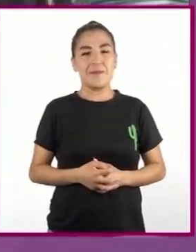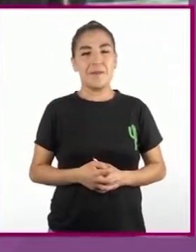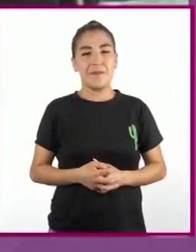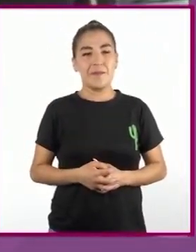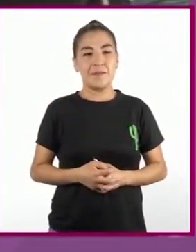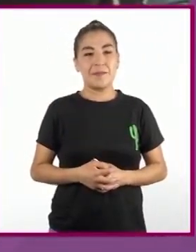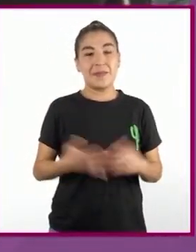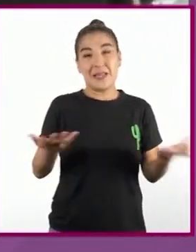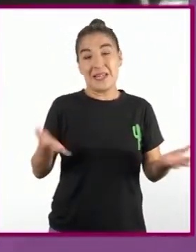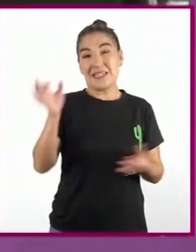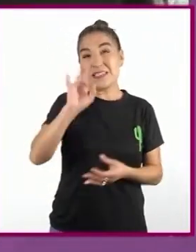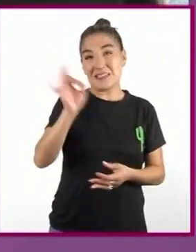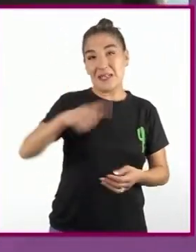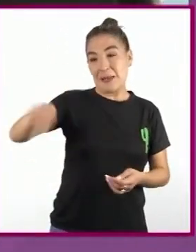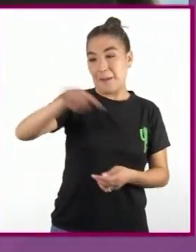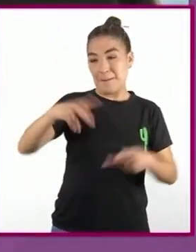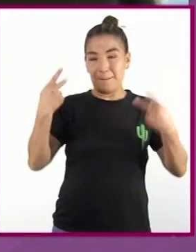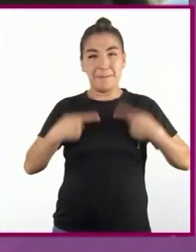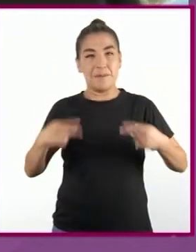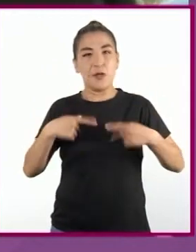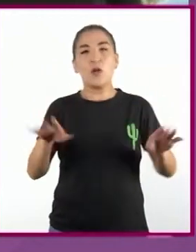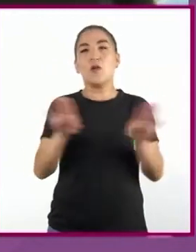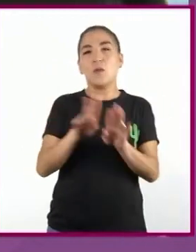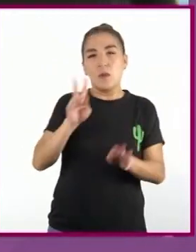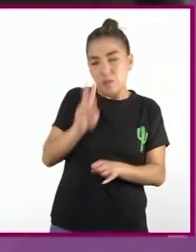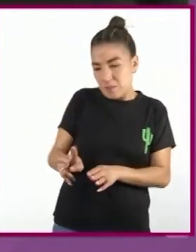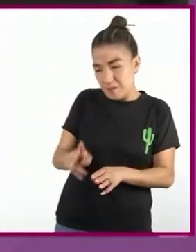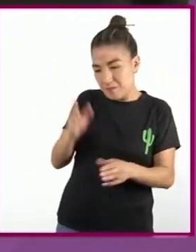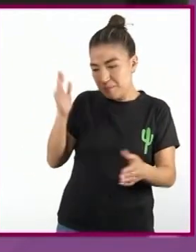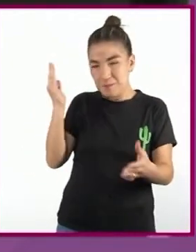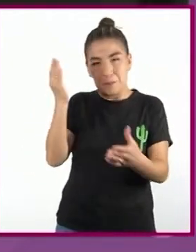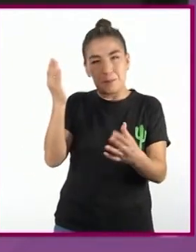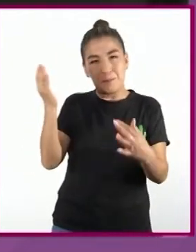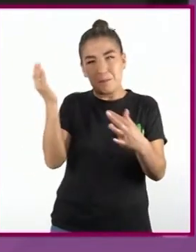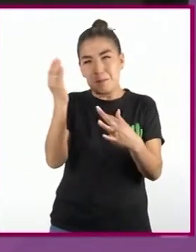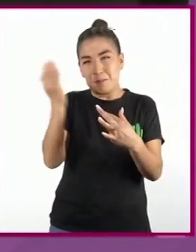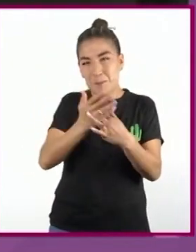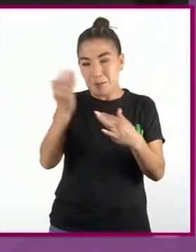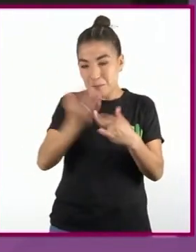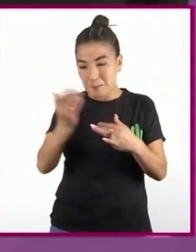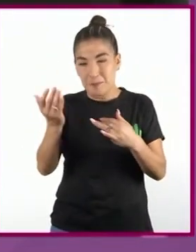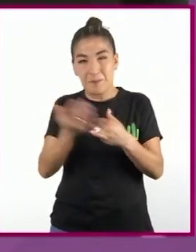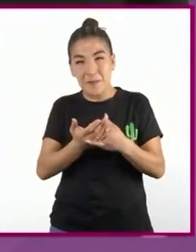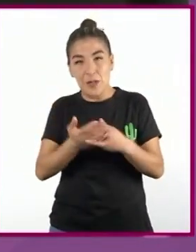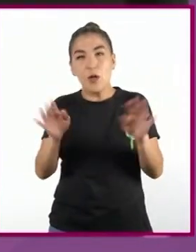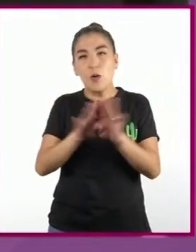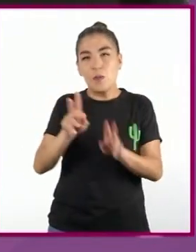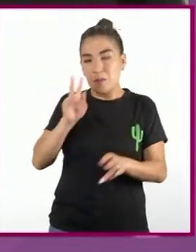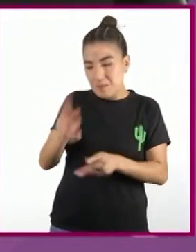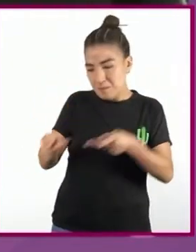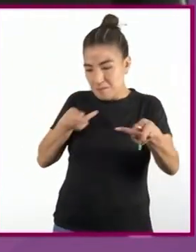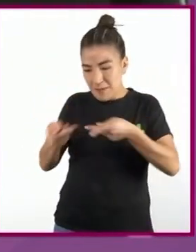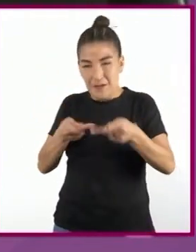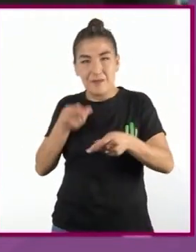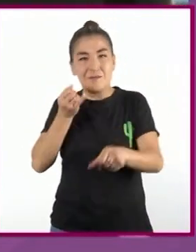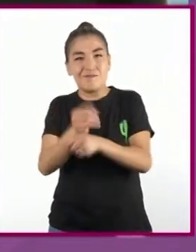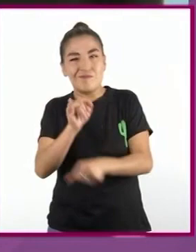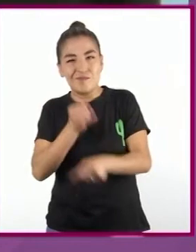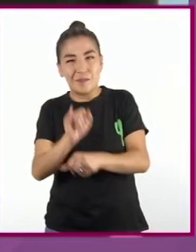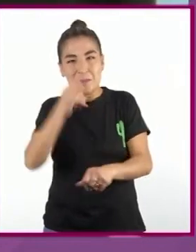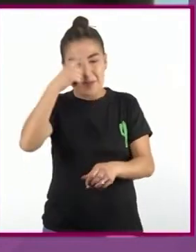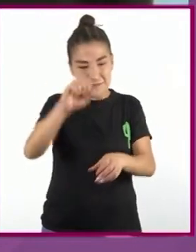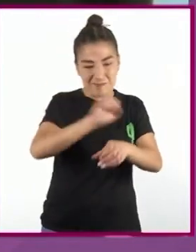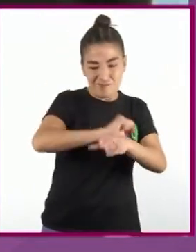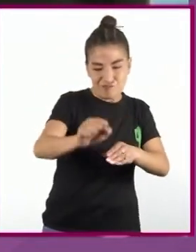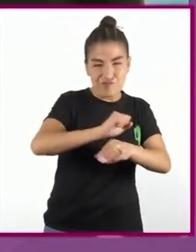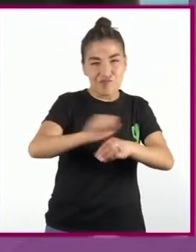Es posible que la gente que seleccione los bloques, que los saque y que los prepare los núcleos y las lascas para raspadores,